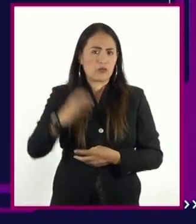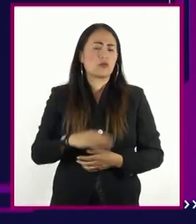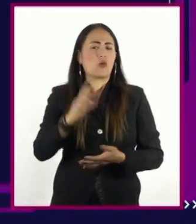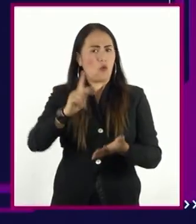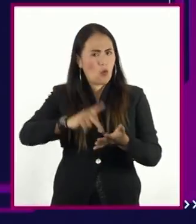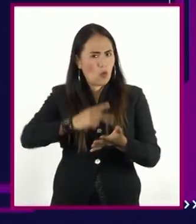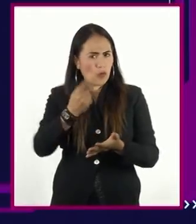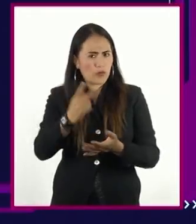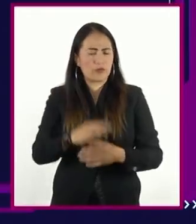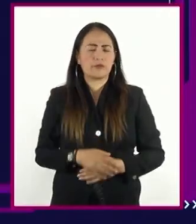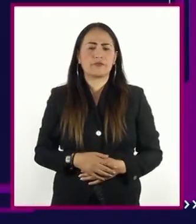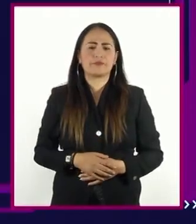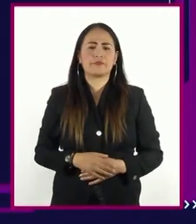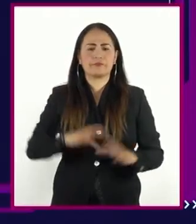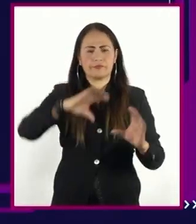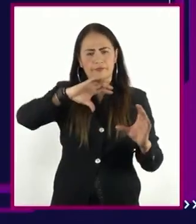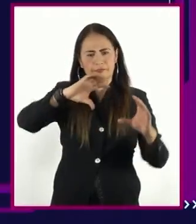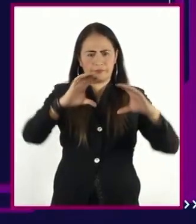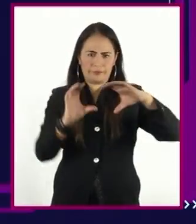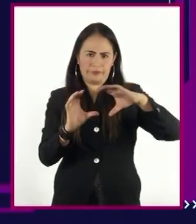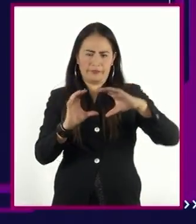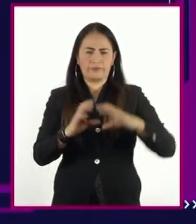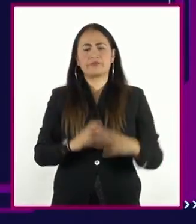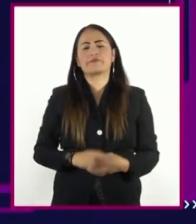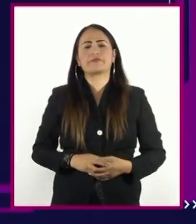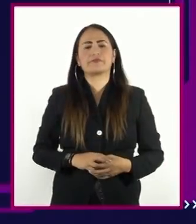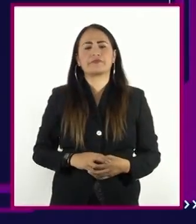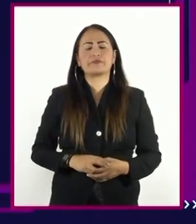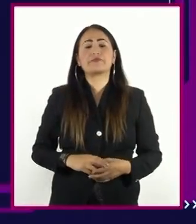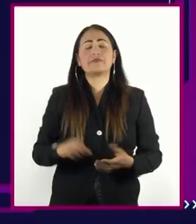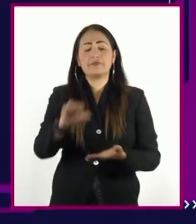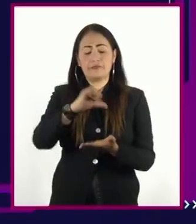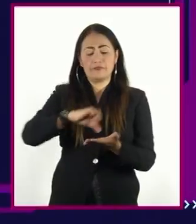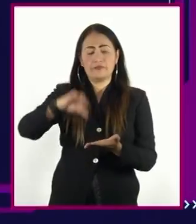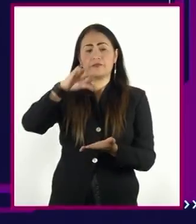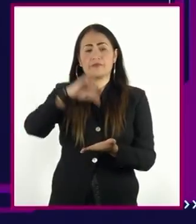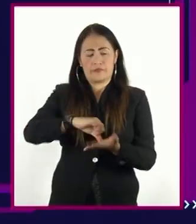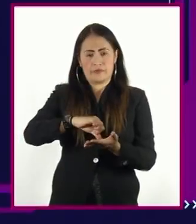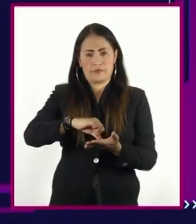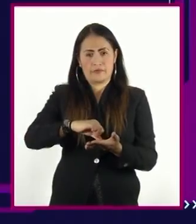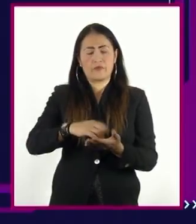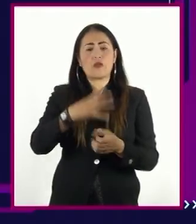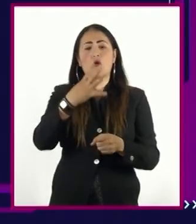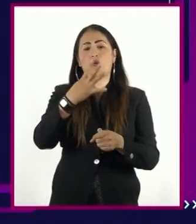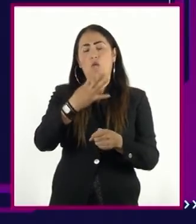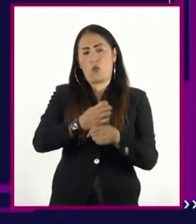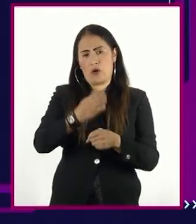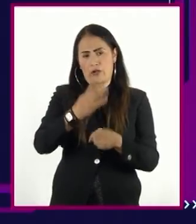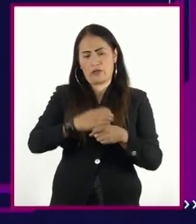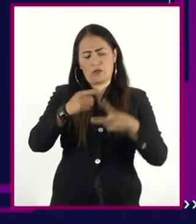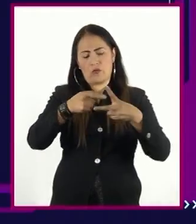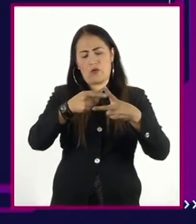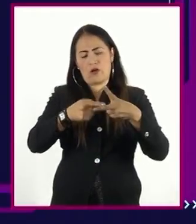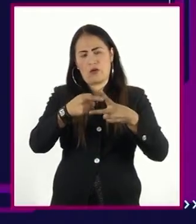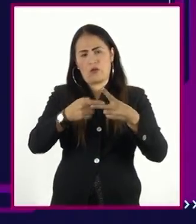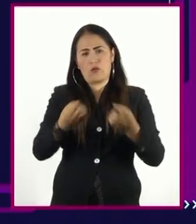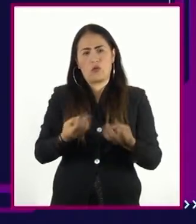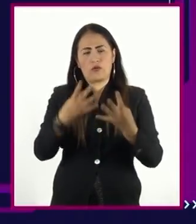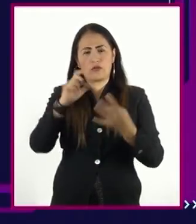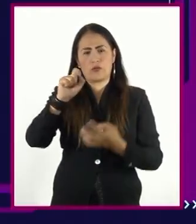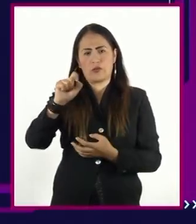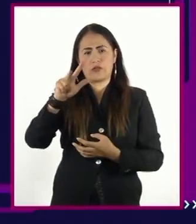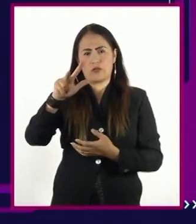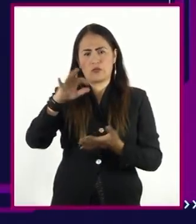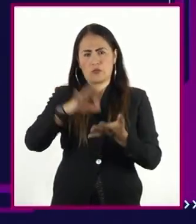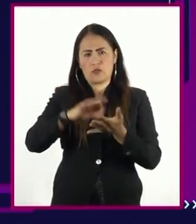Nuevamente ubicamos el transportador en el centro del círculo y marcamos el cuarto ángulo, cuya medida es de